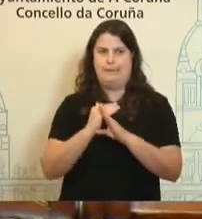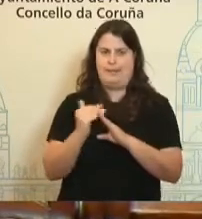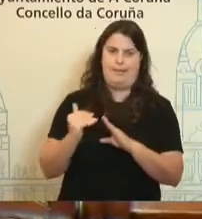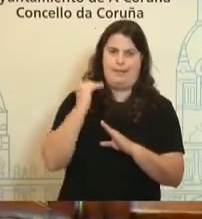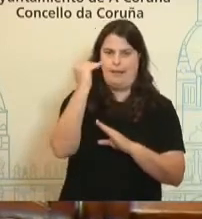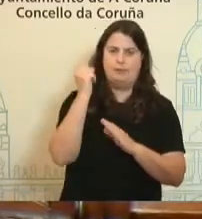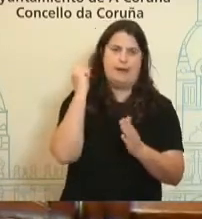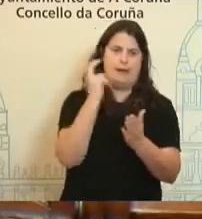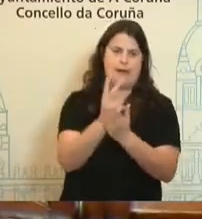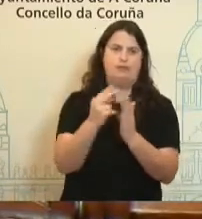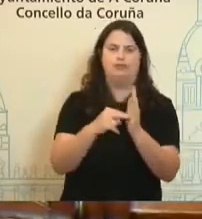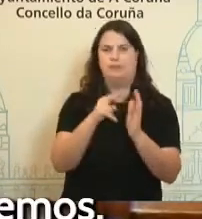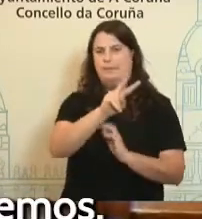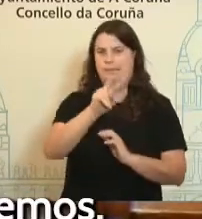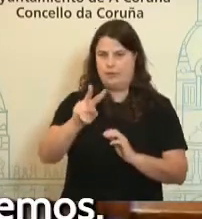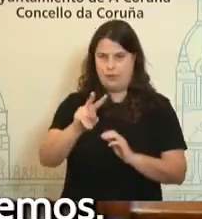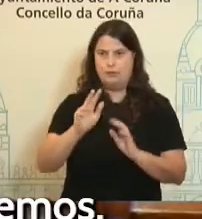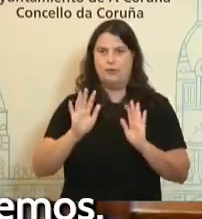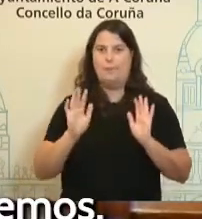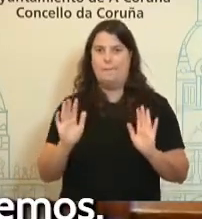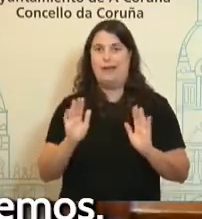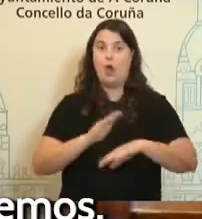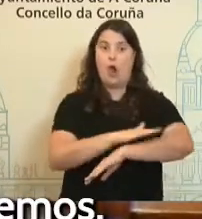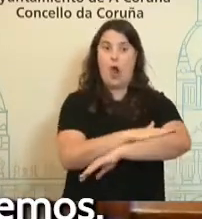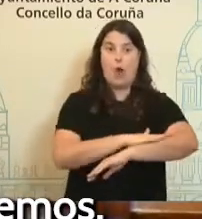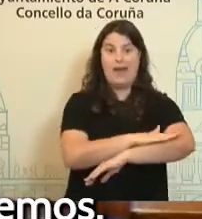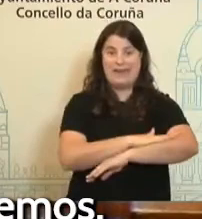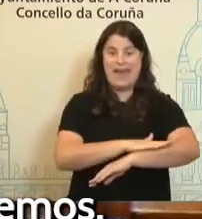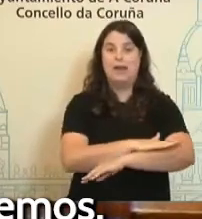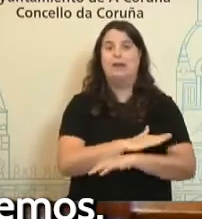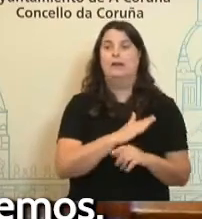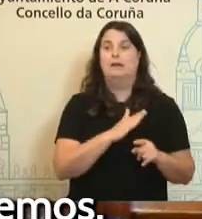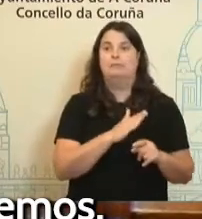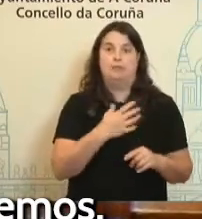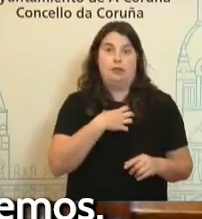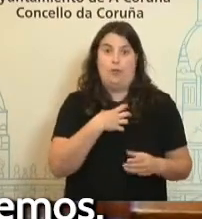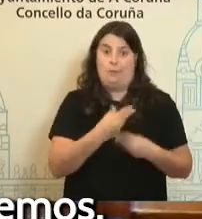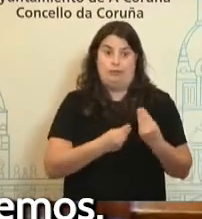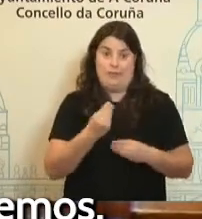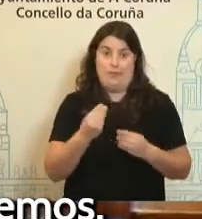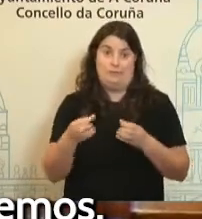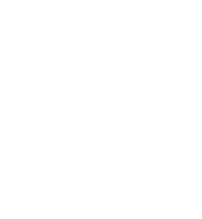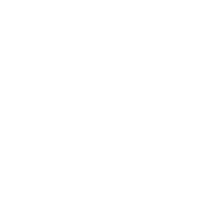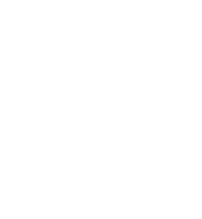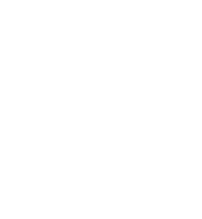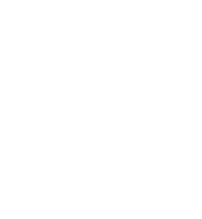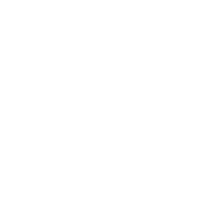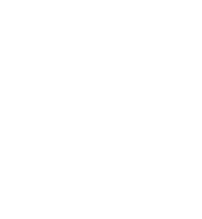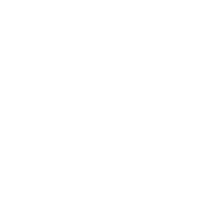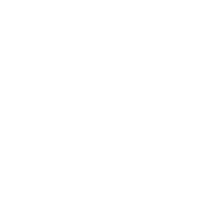en 2022, pero gobernar non o podemos facer dende a oposición. Nada máis, moitas gracias.